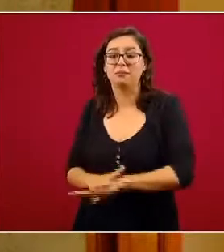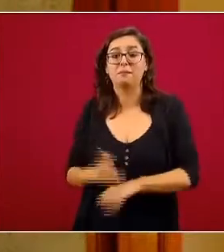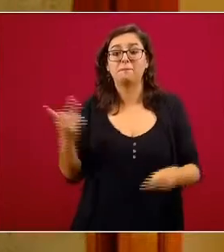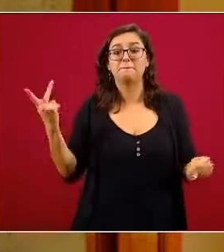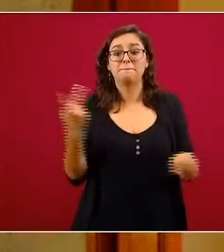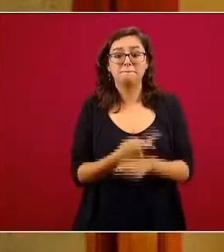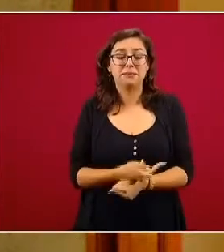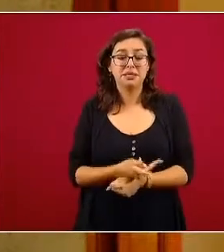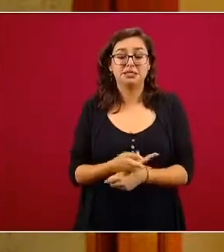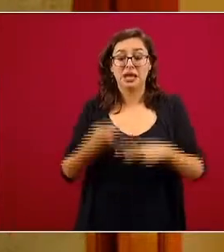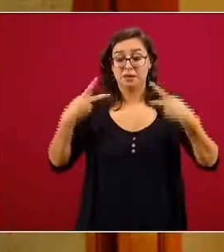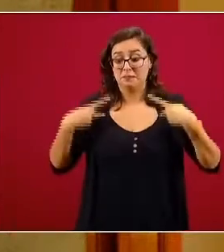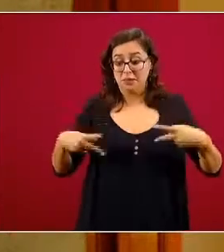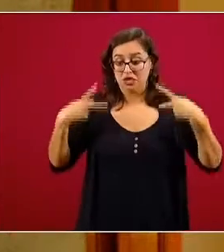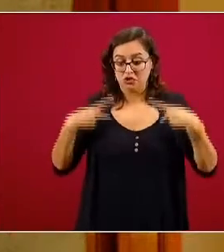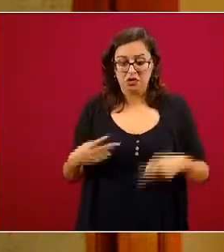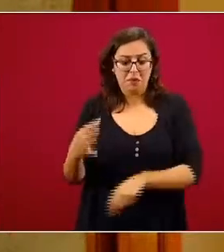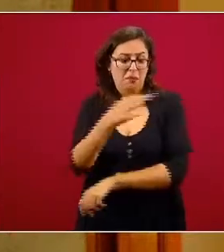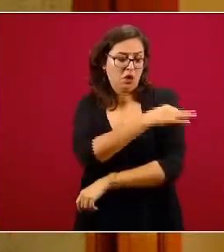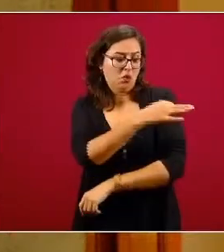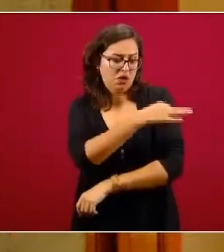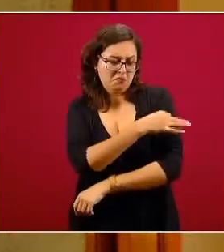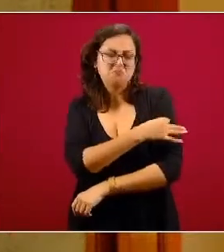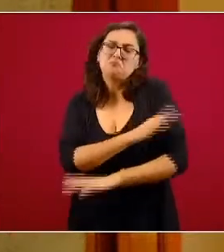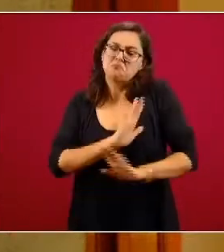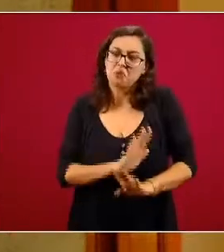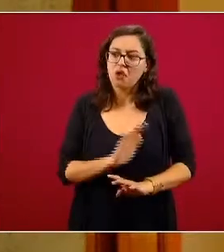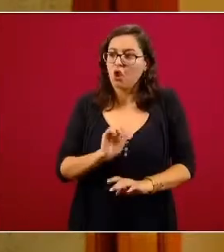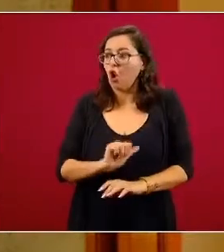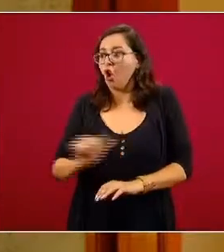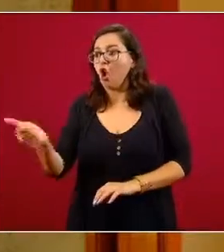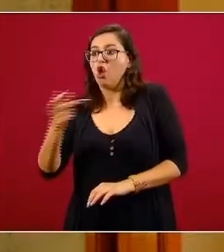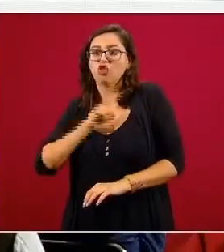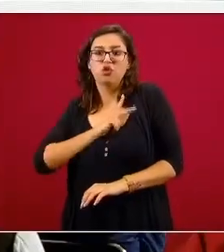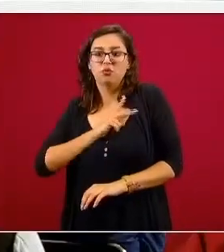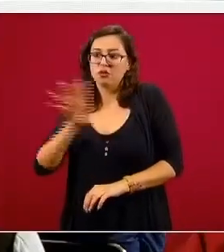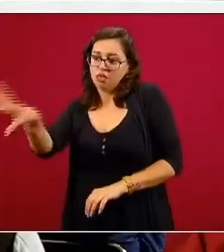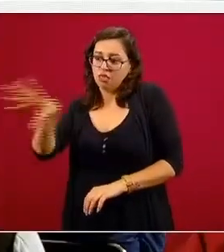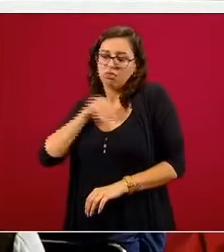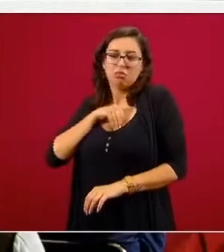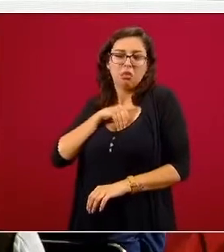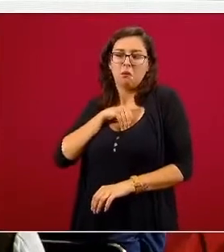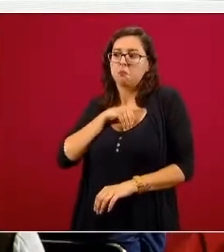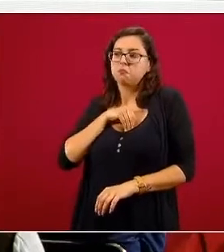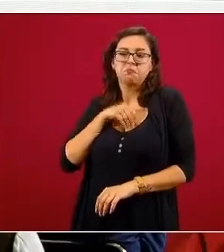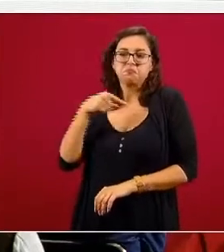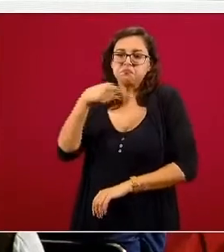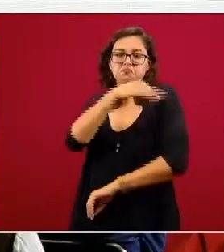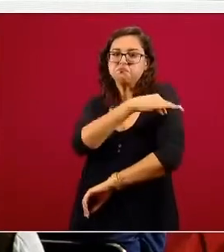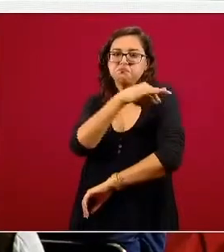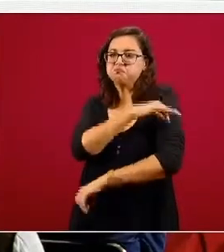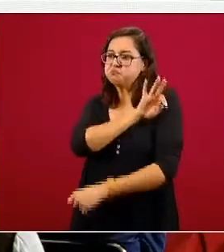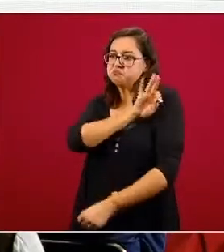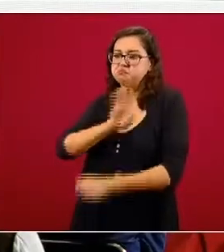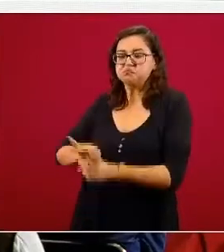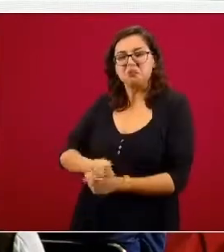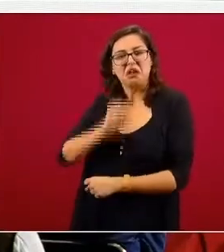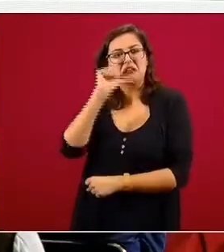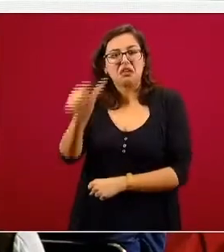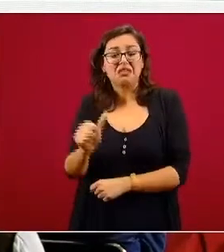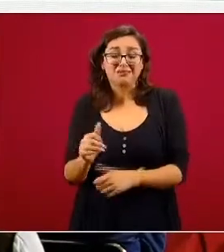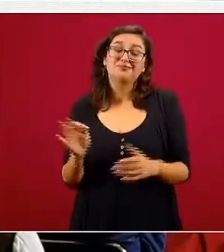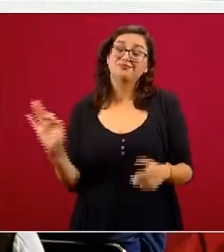quedan expuestas a un virus que puede ser sustancialmente diferente del virus con el que se compuso la vacuna que se le